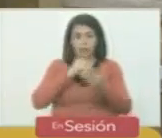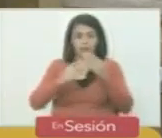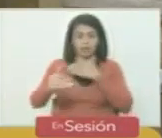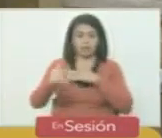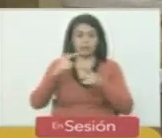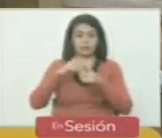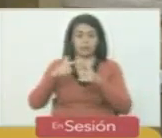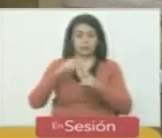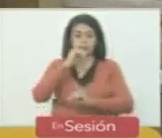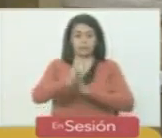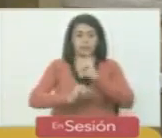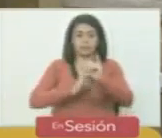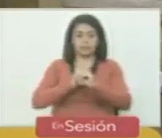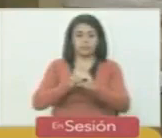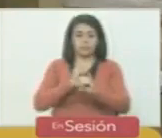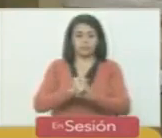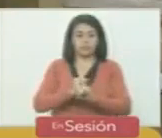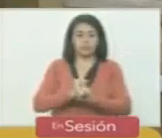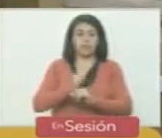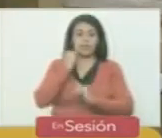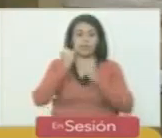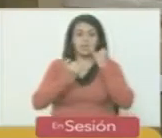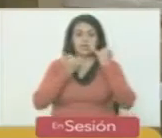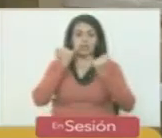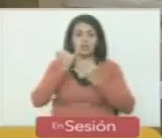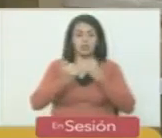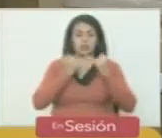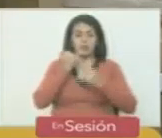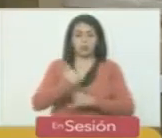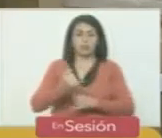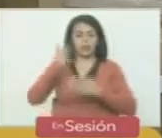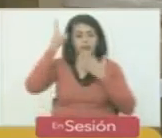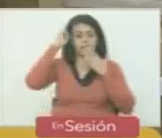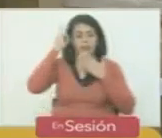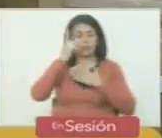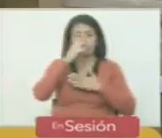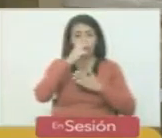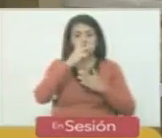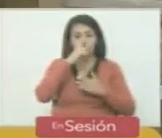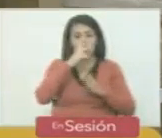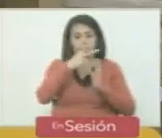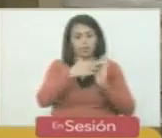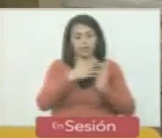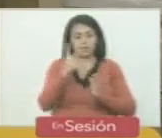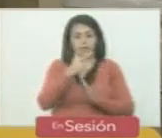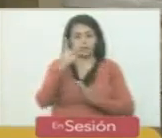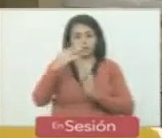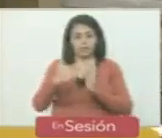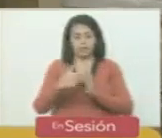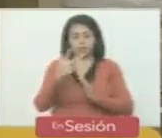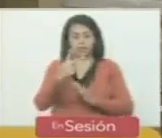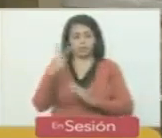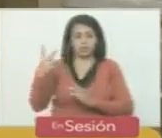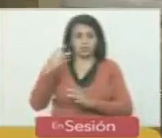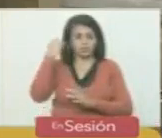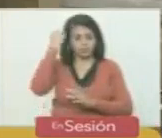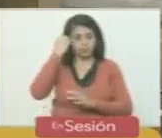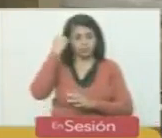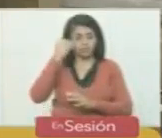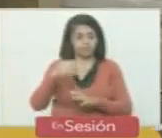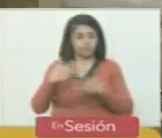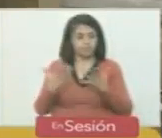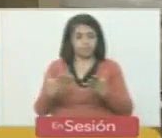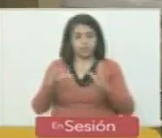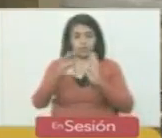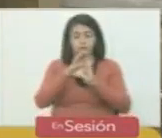Decenio Internacional de los Idiomas Indígenas 2022 al 2032, considerando que